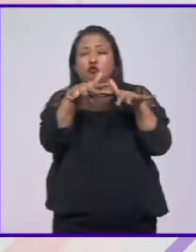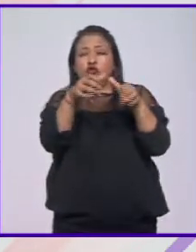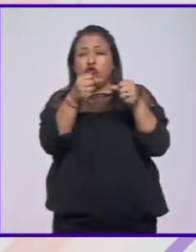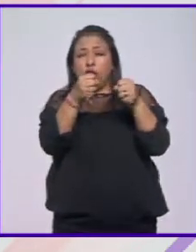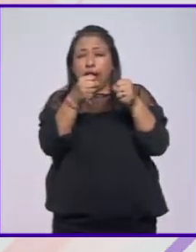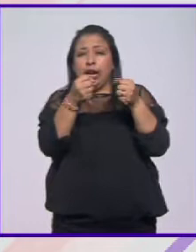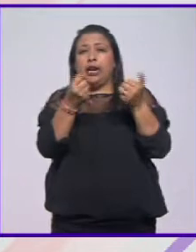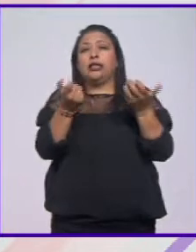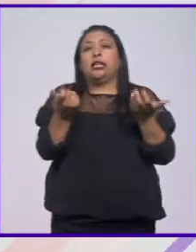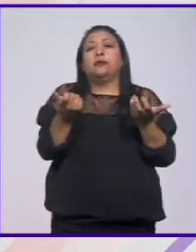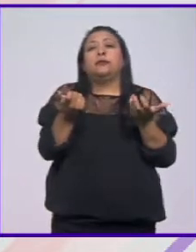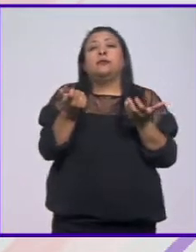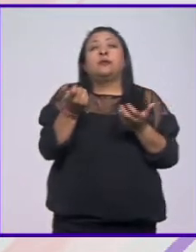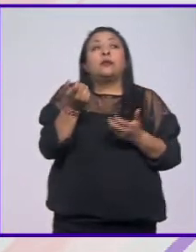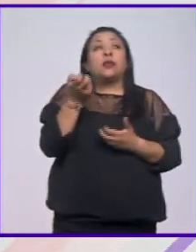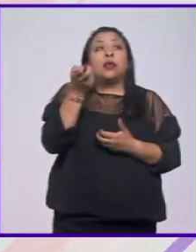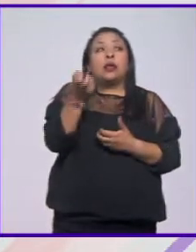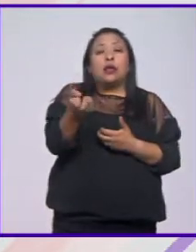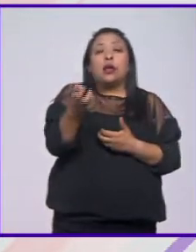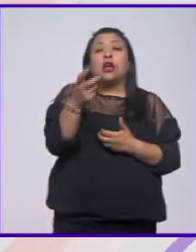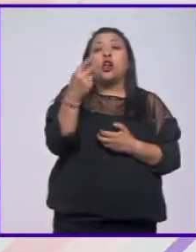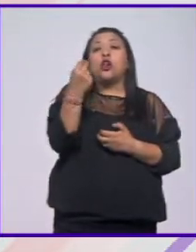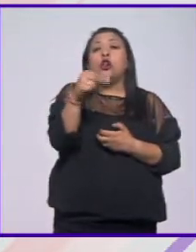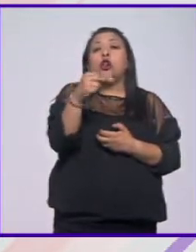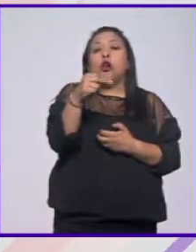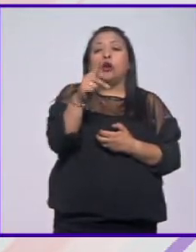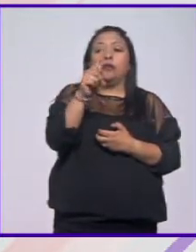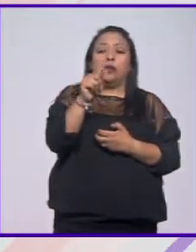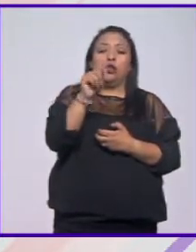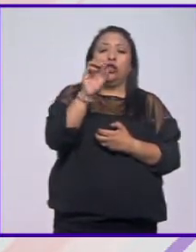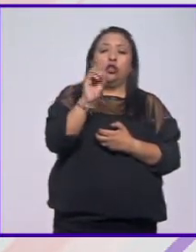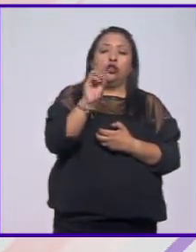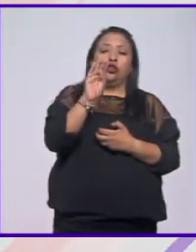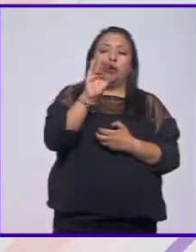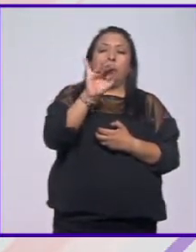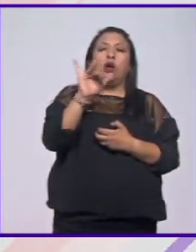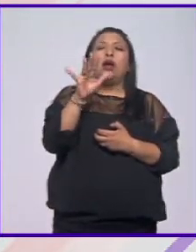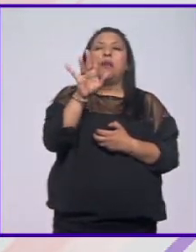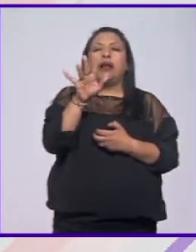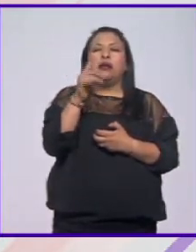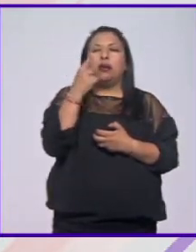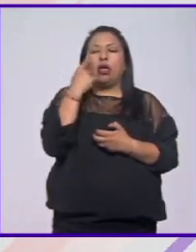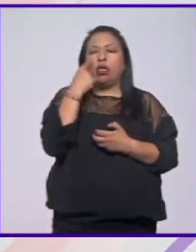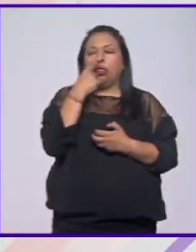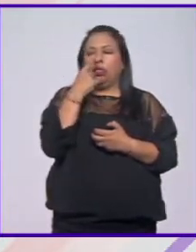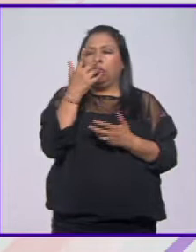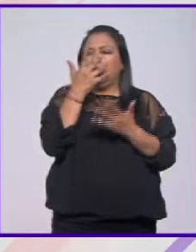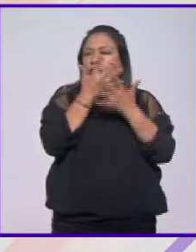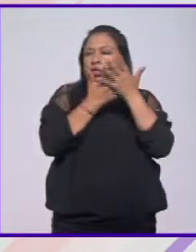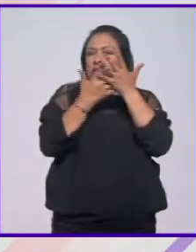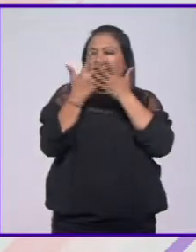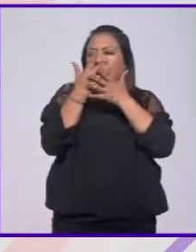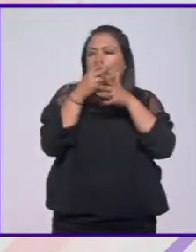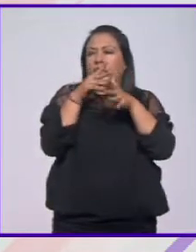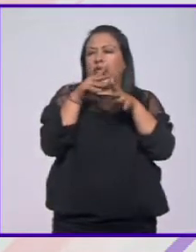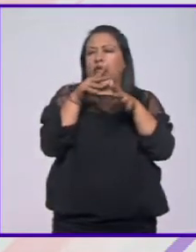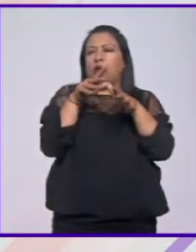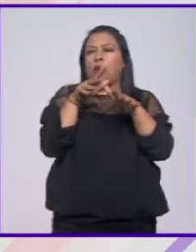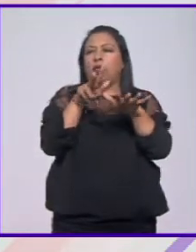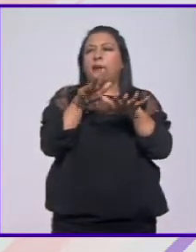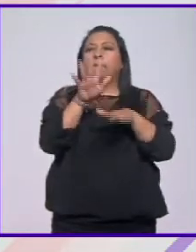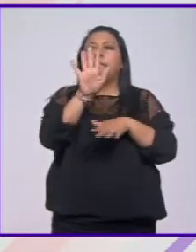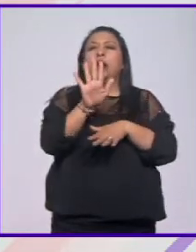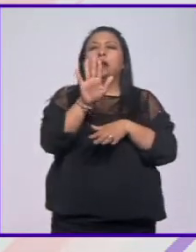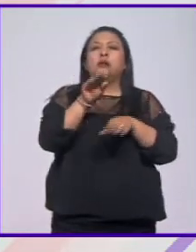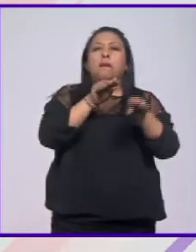reverberancias, de esto que en algún momento se llamó el trompe-l'œil, que es engañar al ojo y que parece que hay movimiento